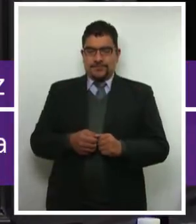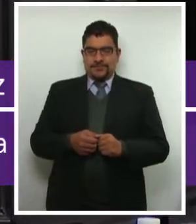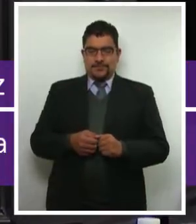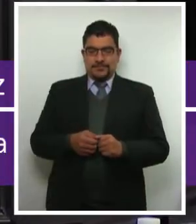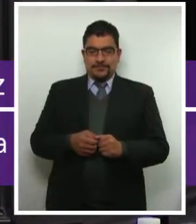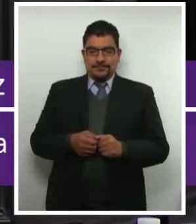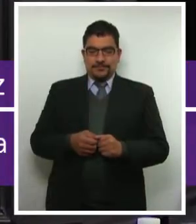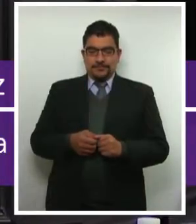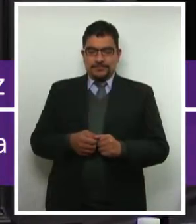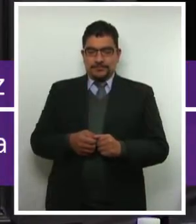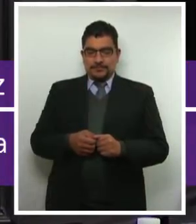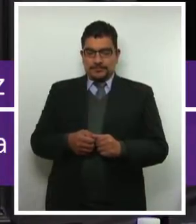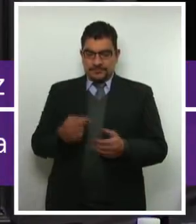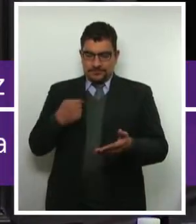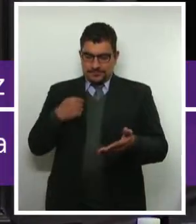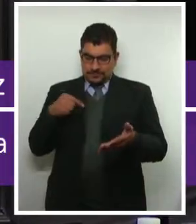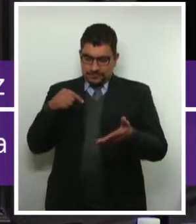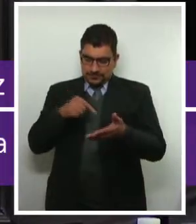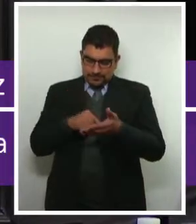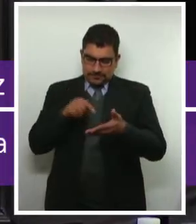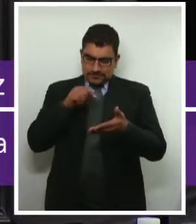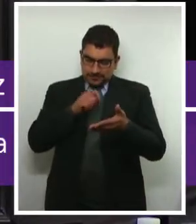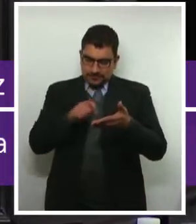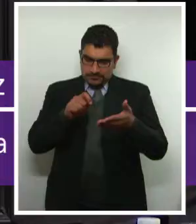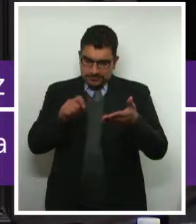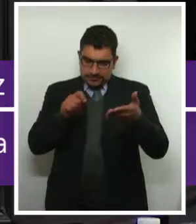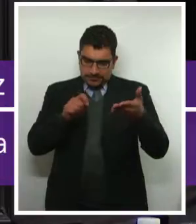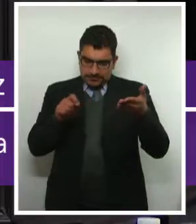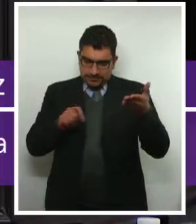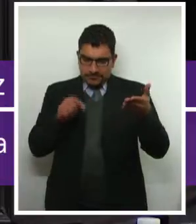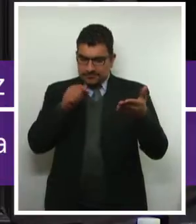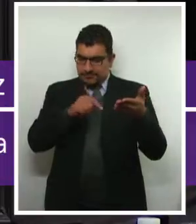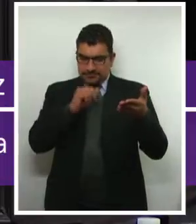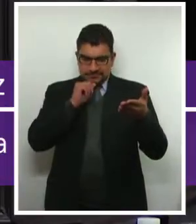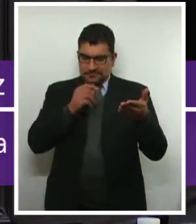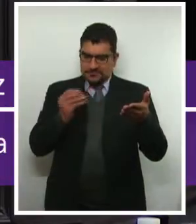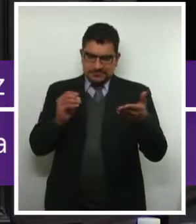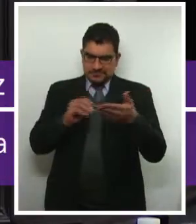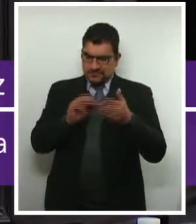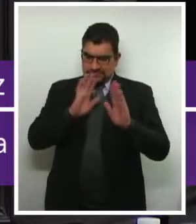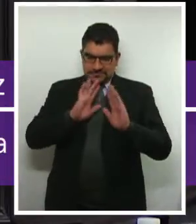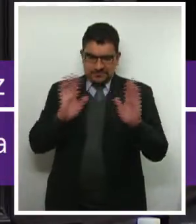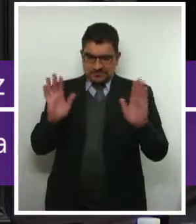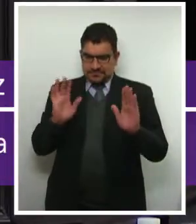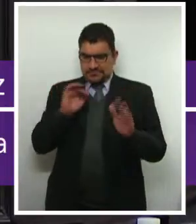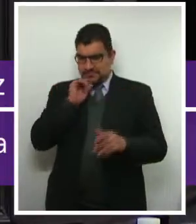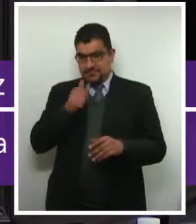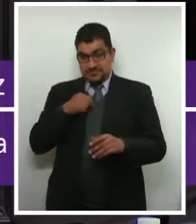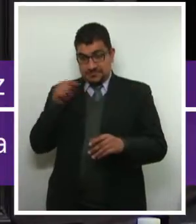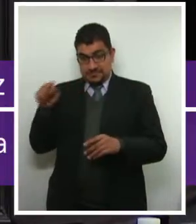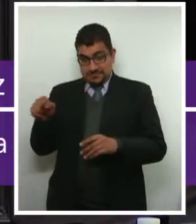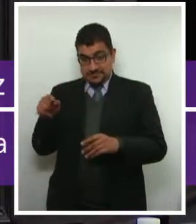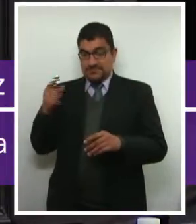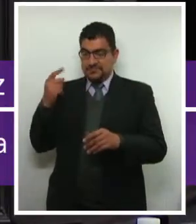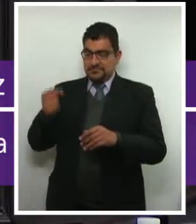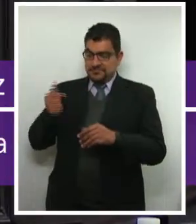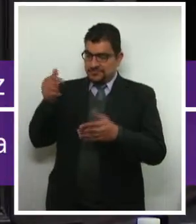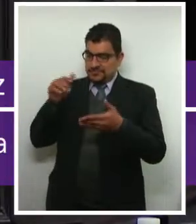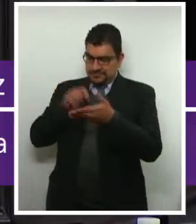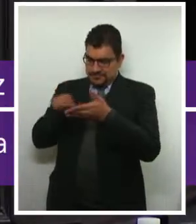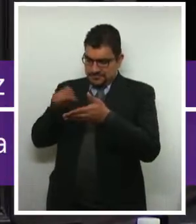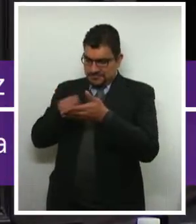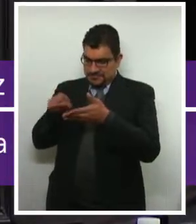No le pusimos realmente condiciones. Él hizo un primer trabajo en el